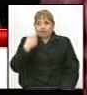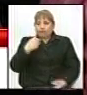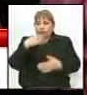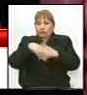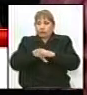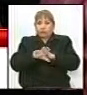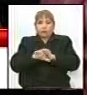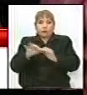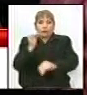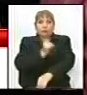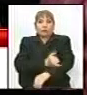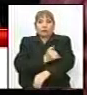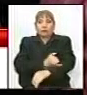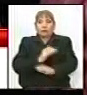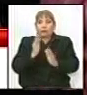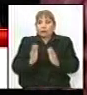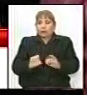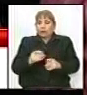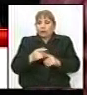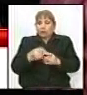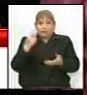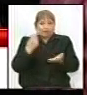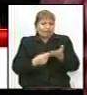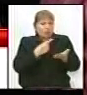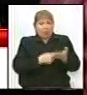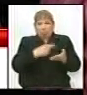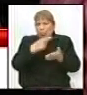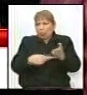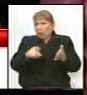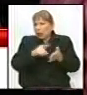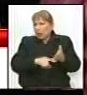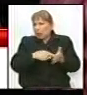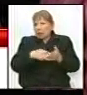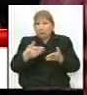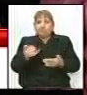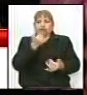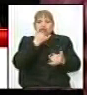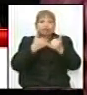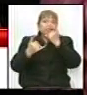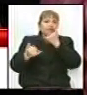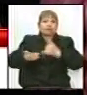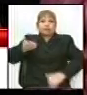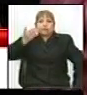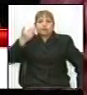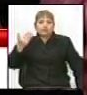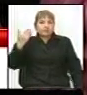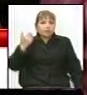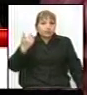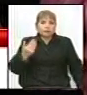una institución totalmente cuestionada por lo sucedido anteriormente.